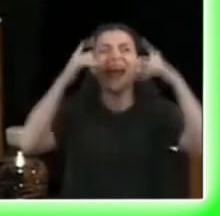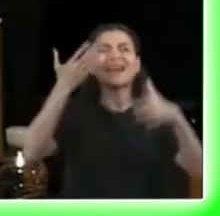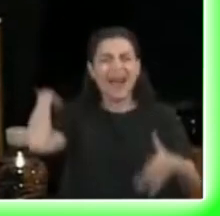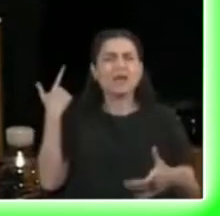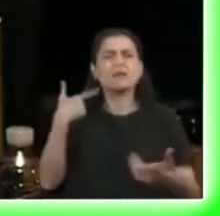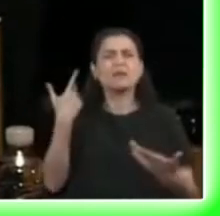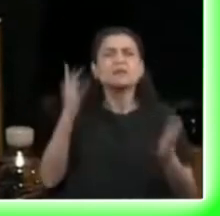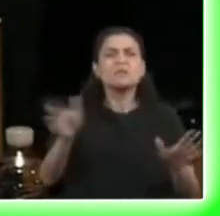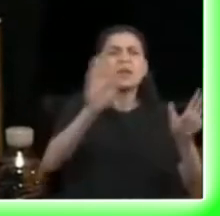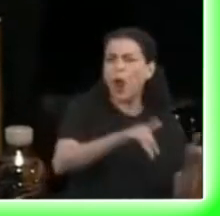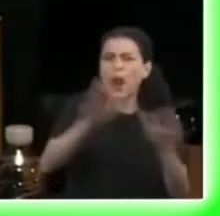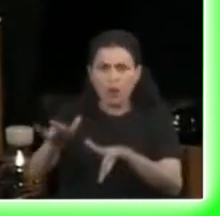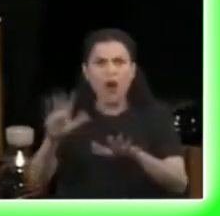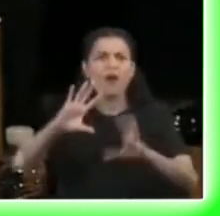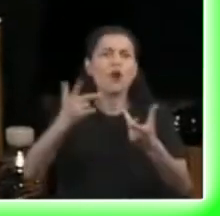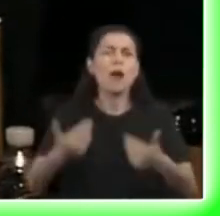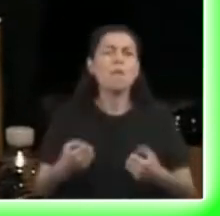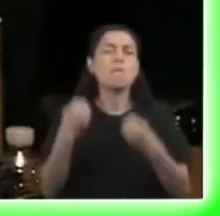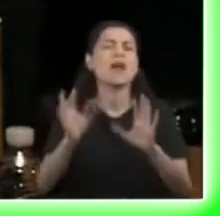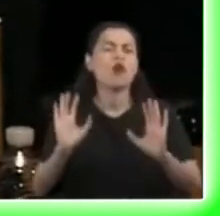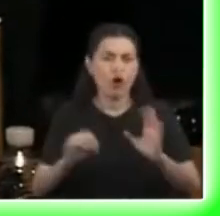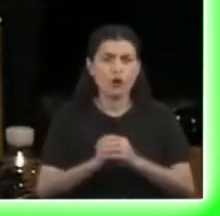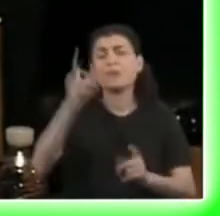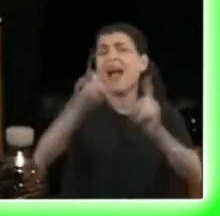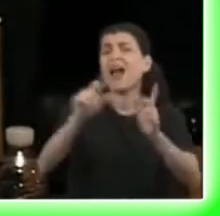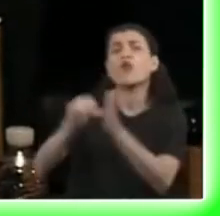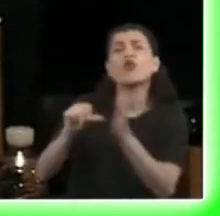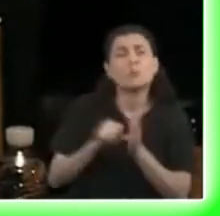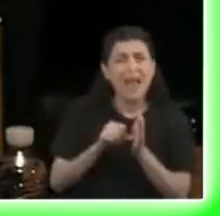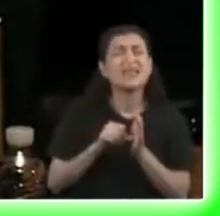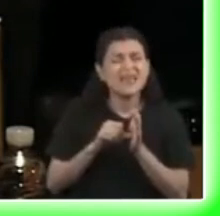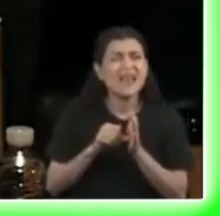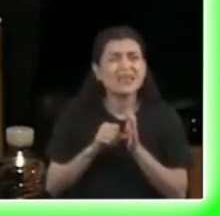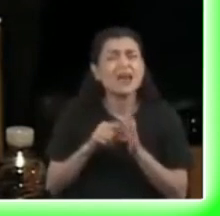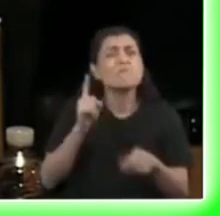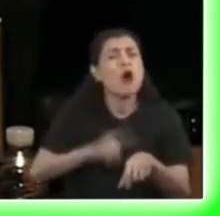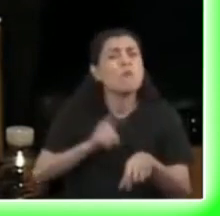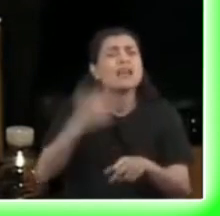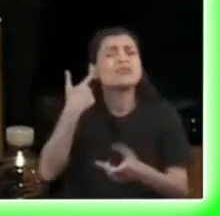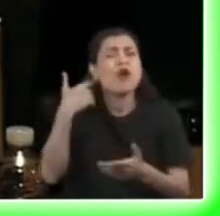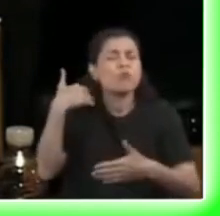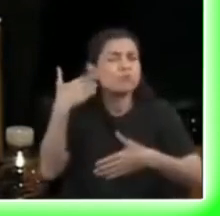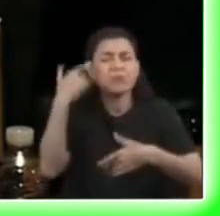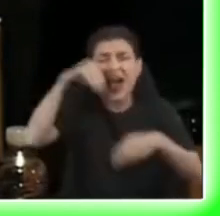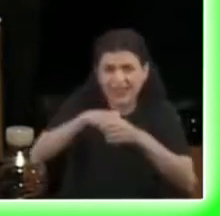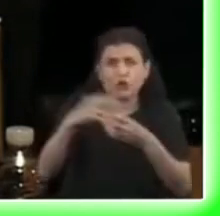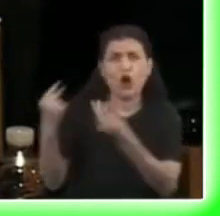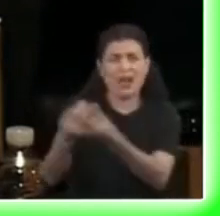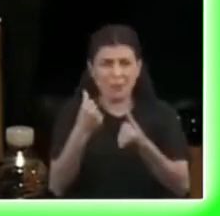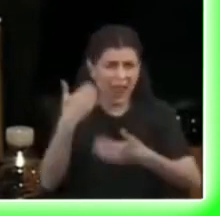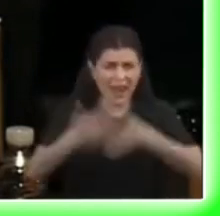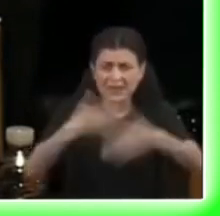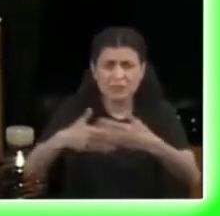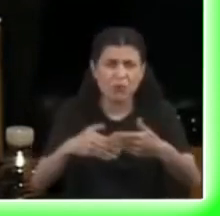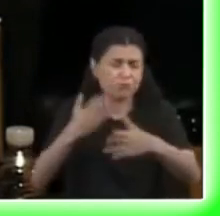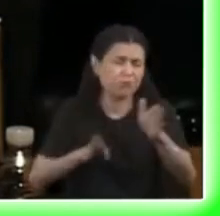aquellos países que son más libres hayan crecido el doble que los reprimidos, ni que tengan un PBI per cápita 12 veces mayor